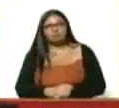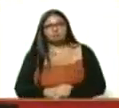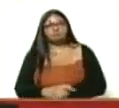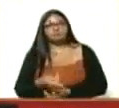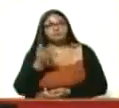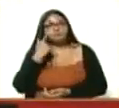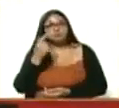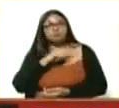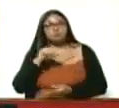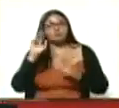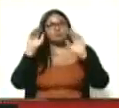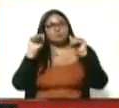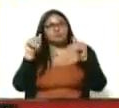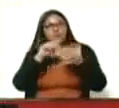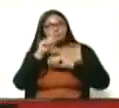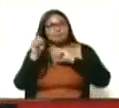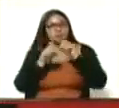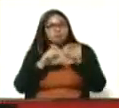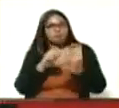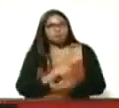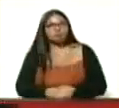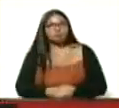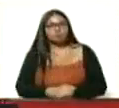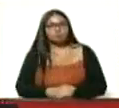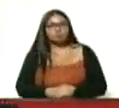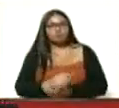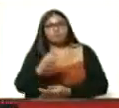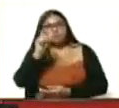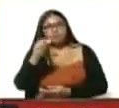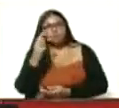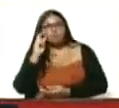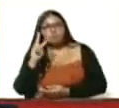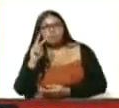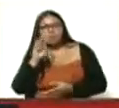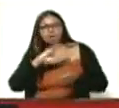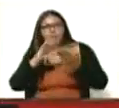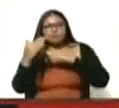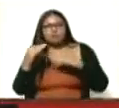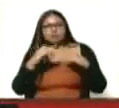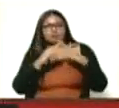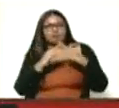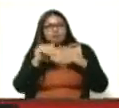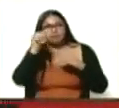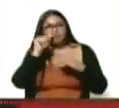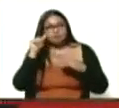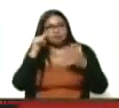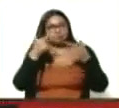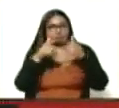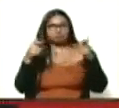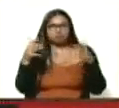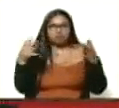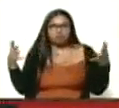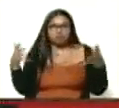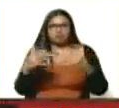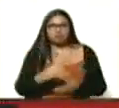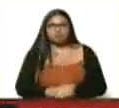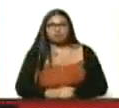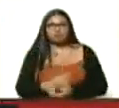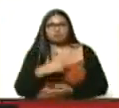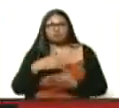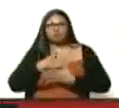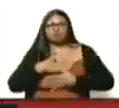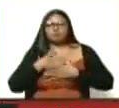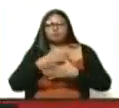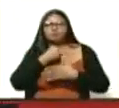Roy, tenemos que despedirnos. Te pregunto, si alguien, porque vemos que la comunidad de Free Alexab es muy extensa y eso nos agrada mucho porque